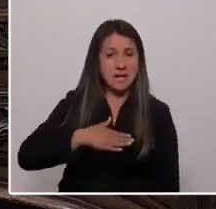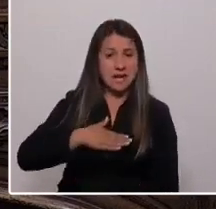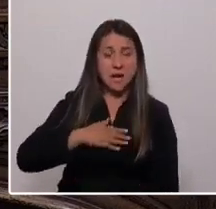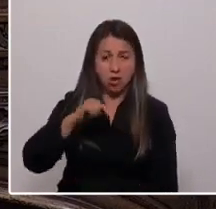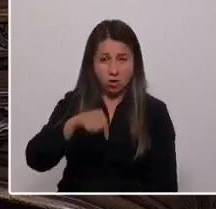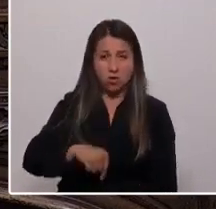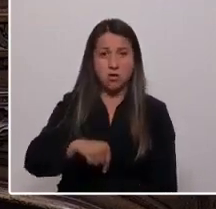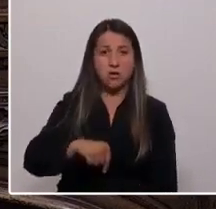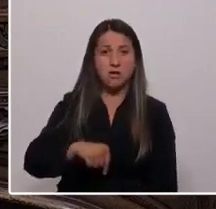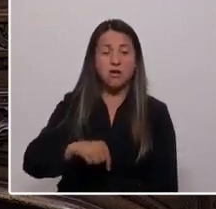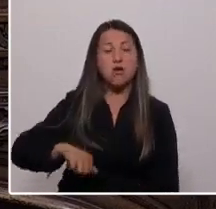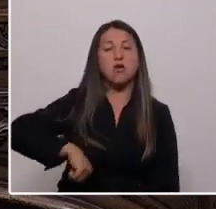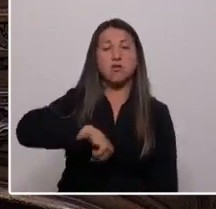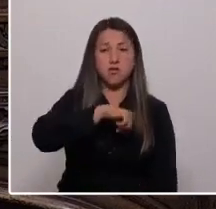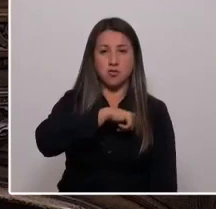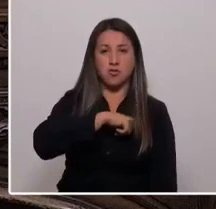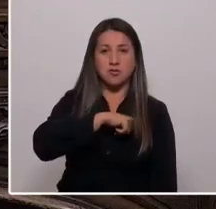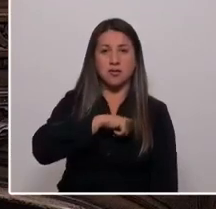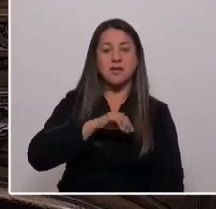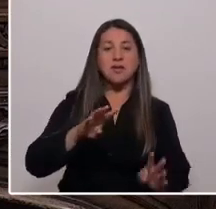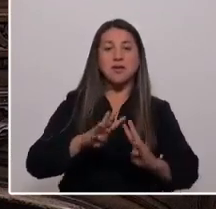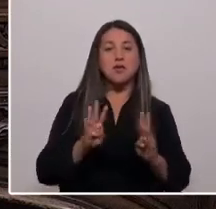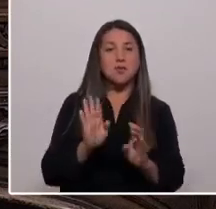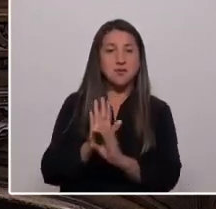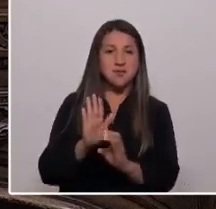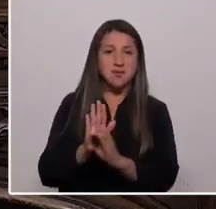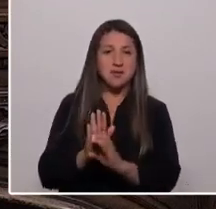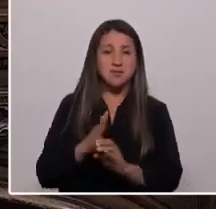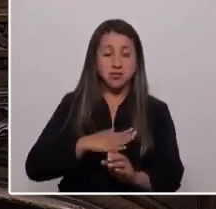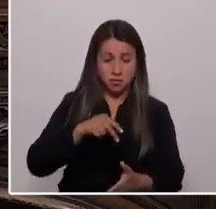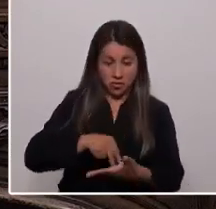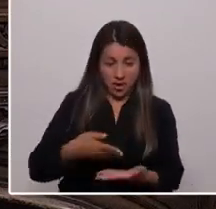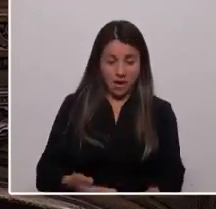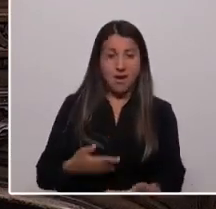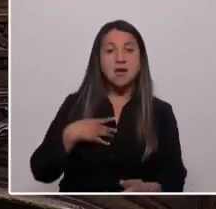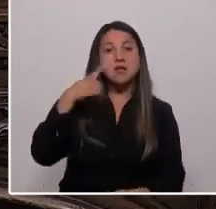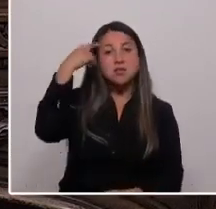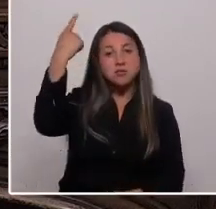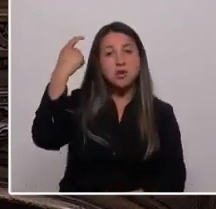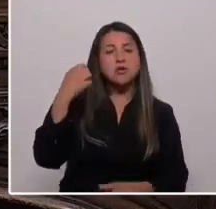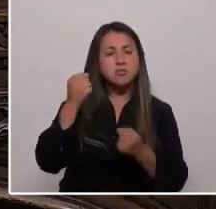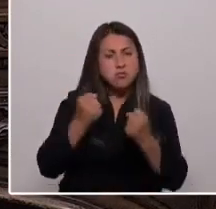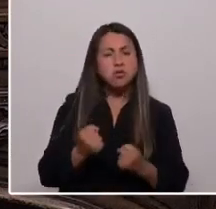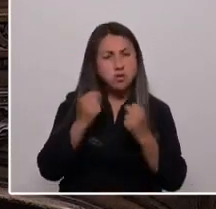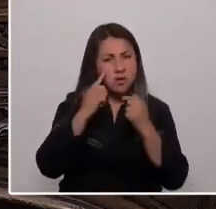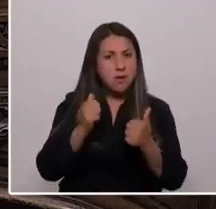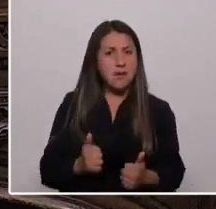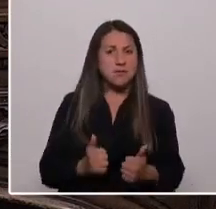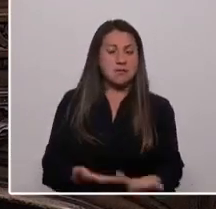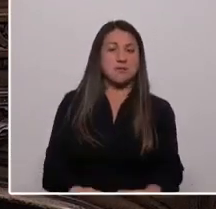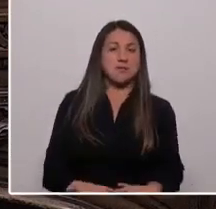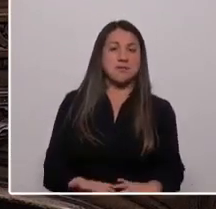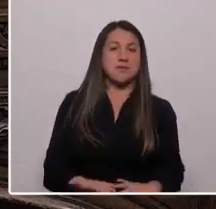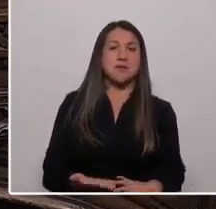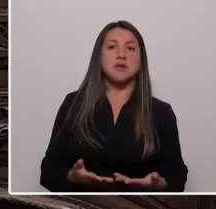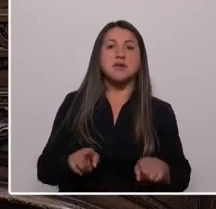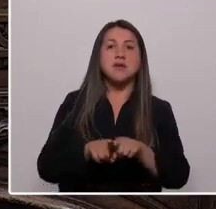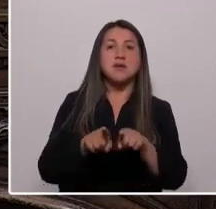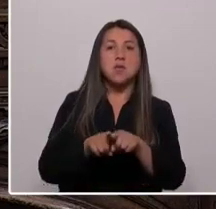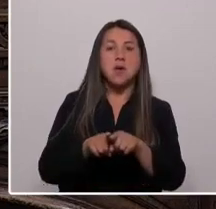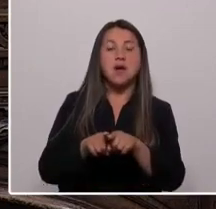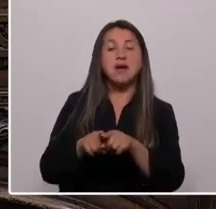orgullosamente como convencional estoy aquí porque sueño ser capaz de posicionar la bioética en la constitución